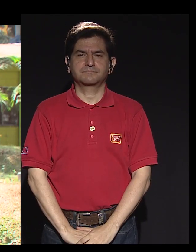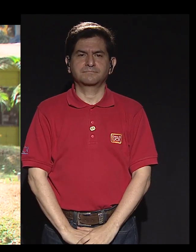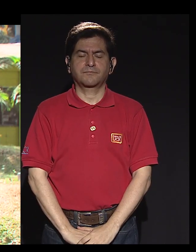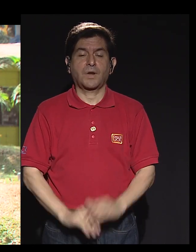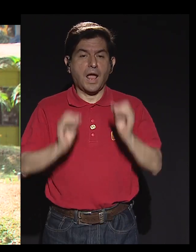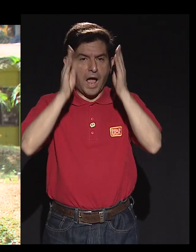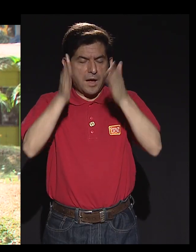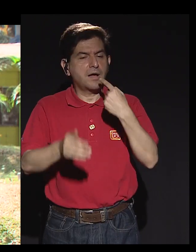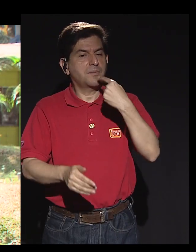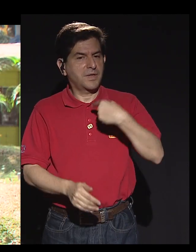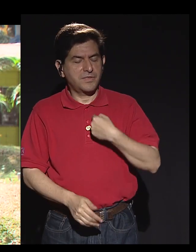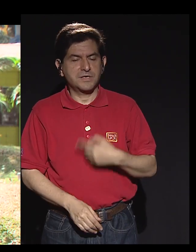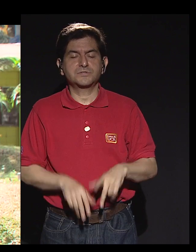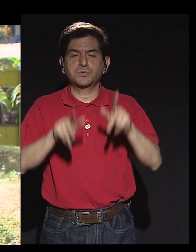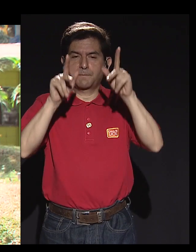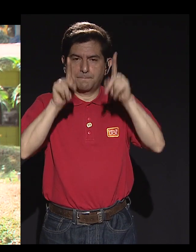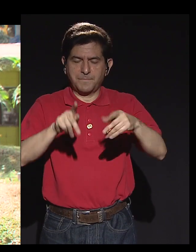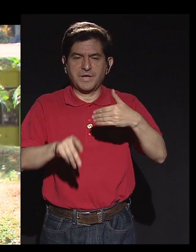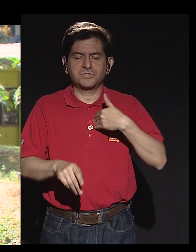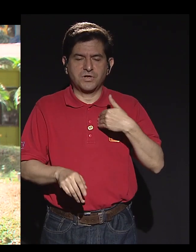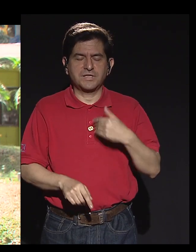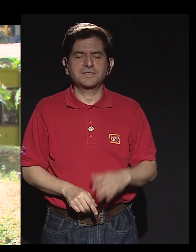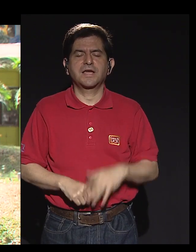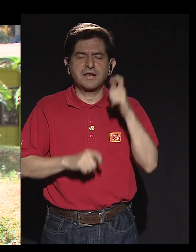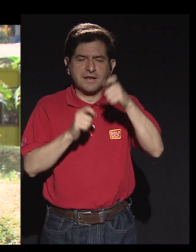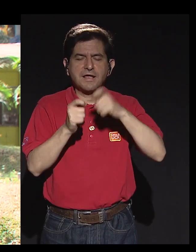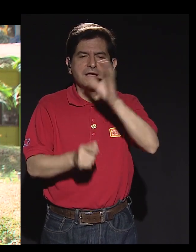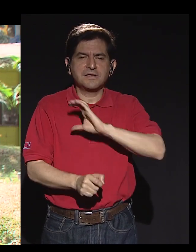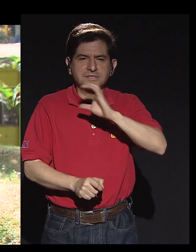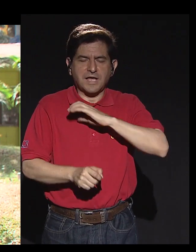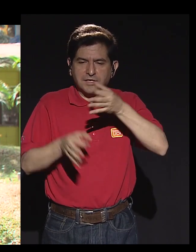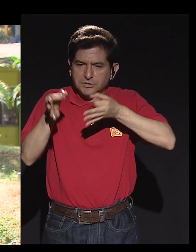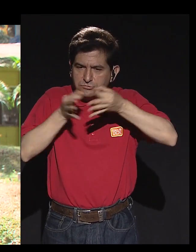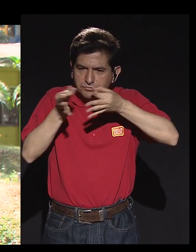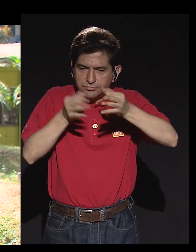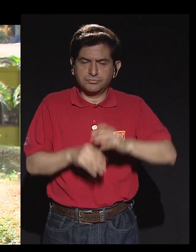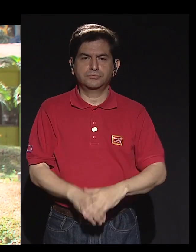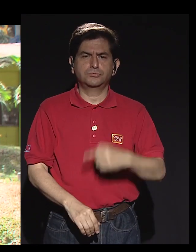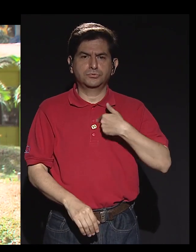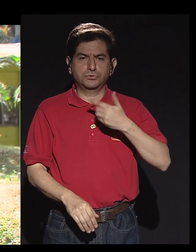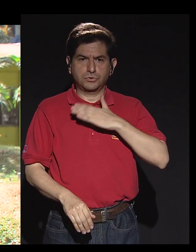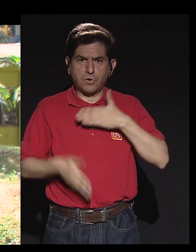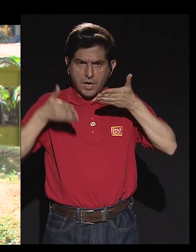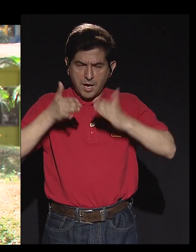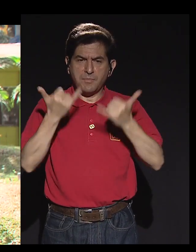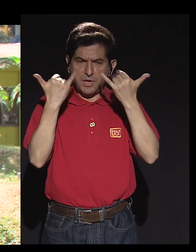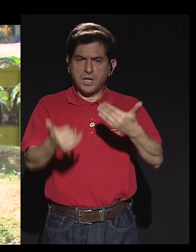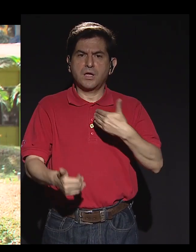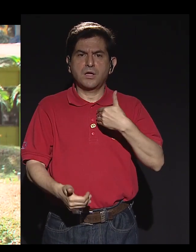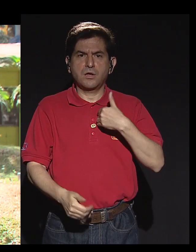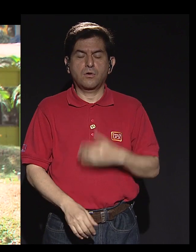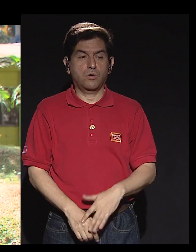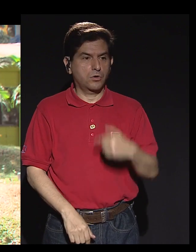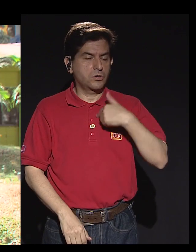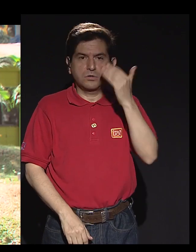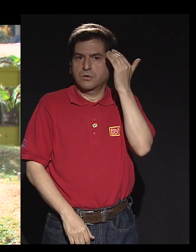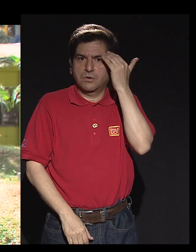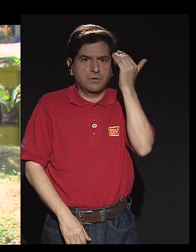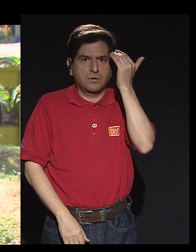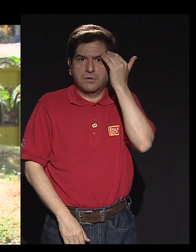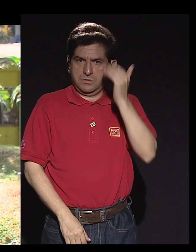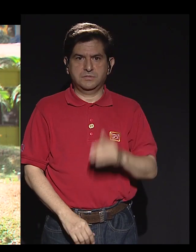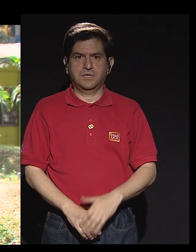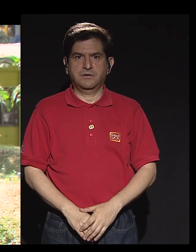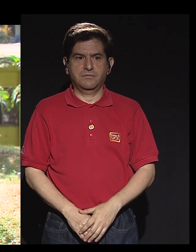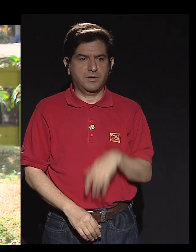había escuchado que era autismo. Entonces este profesor me dijo, son personas que tienen tales y tales características. Ya yo